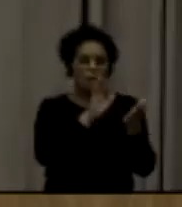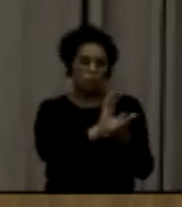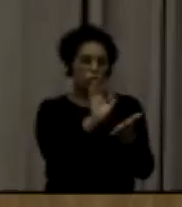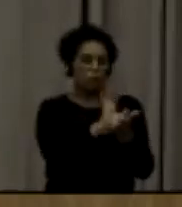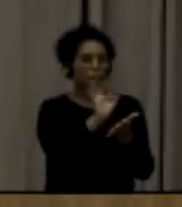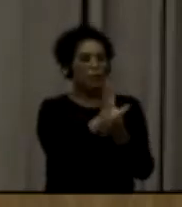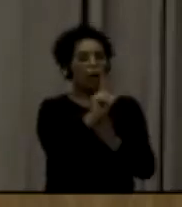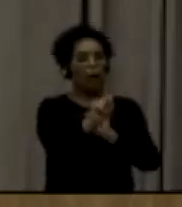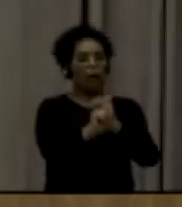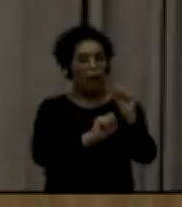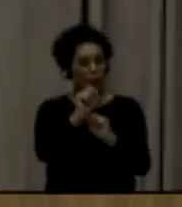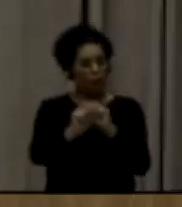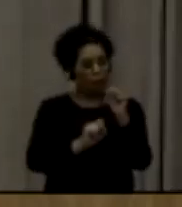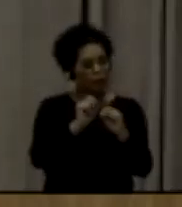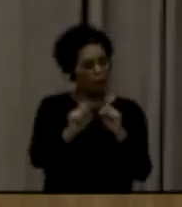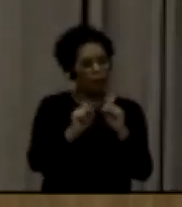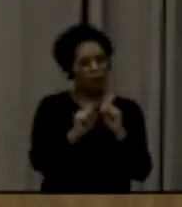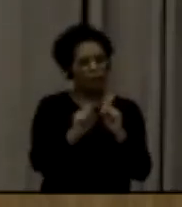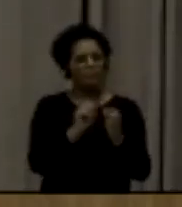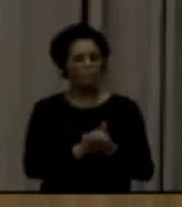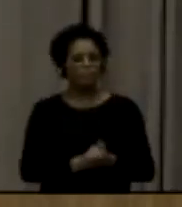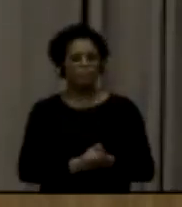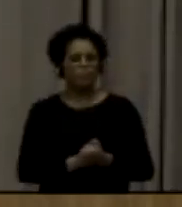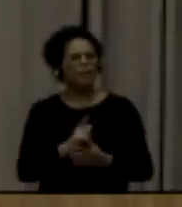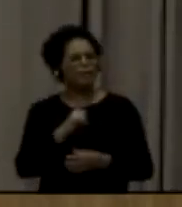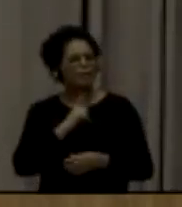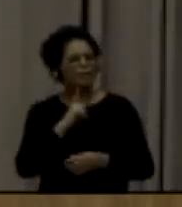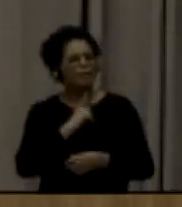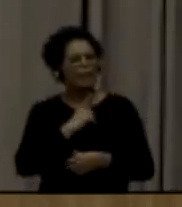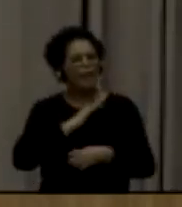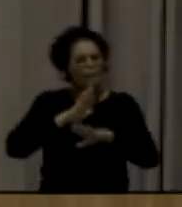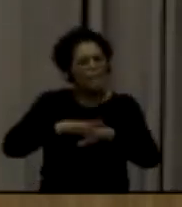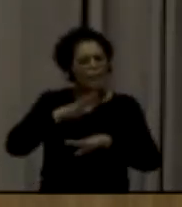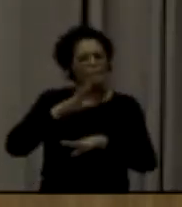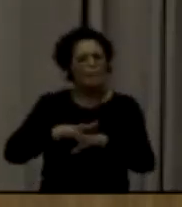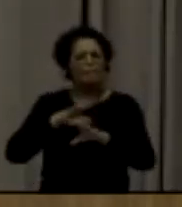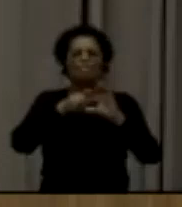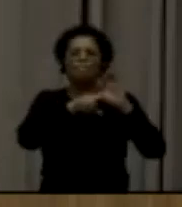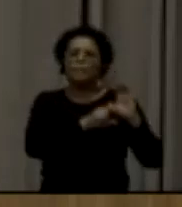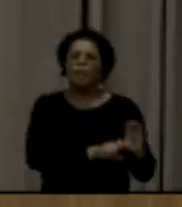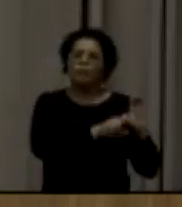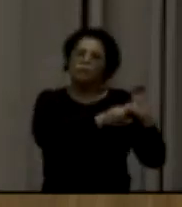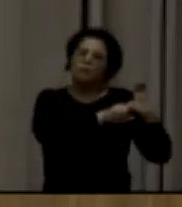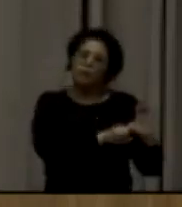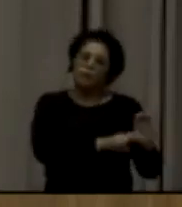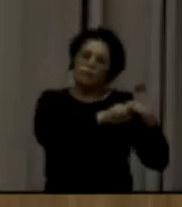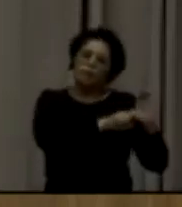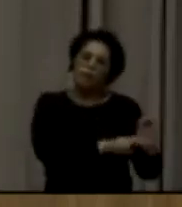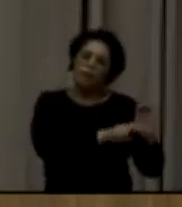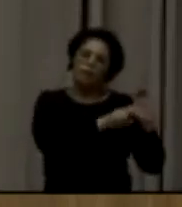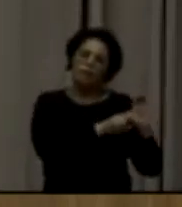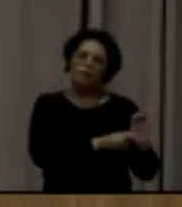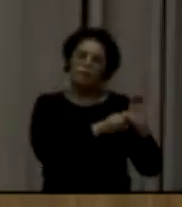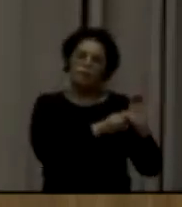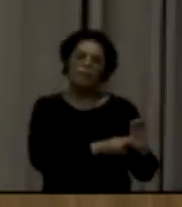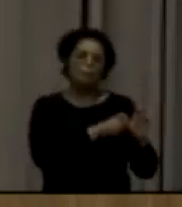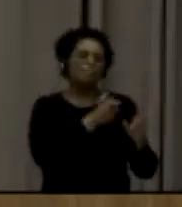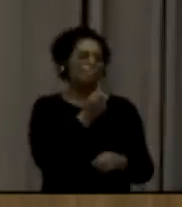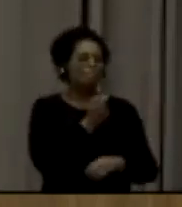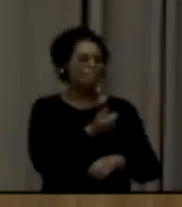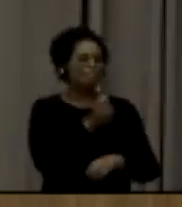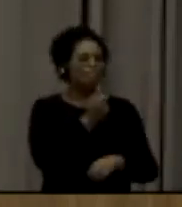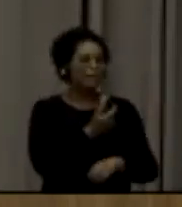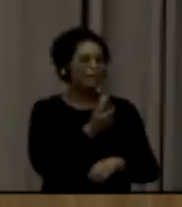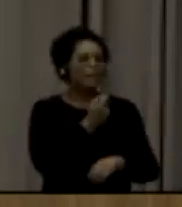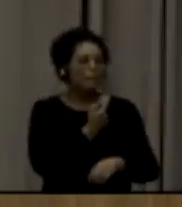Es que es la que es hacernos cada vez más dependientes y hablo del complejo médico industrial el tema medicamento es